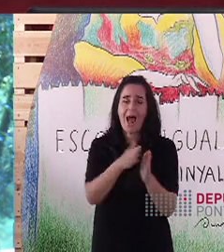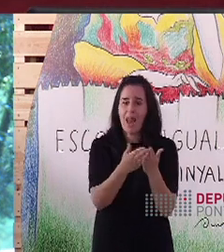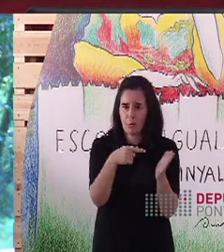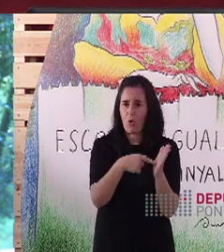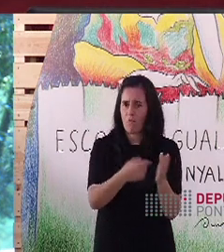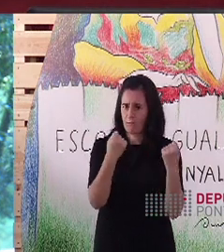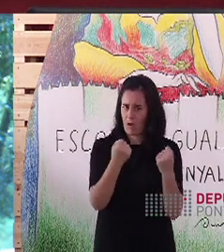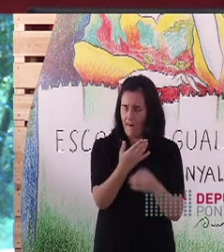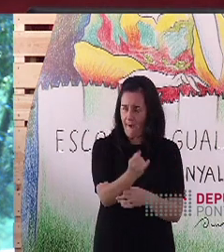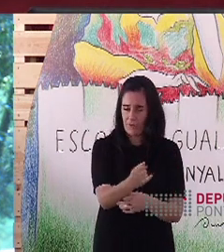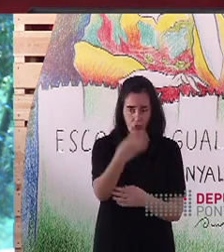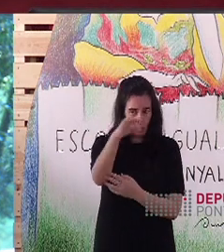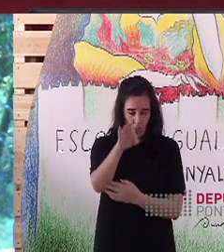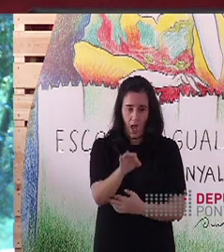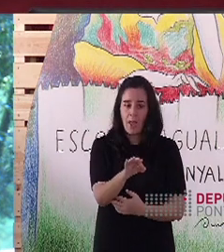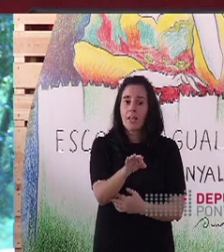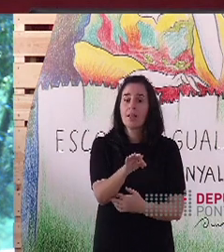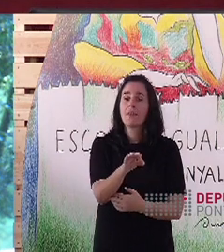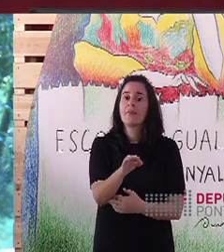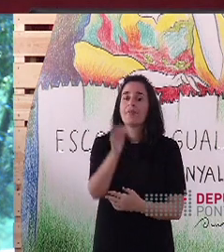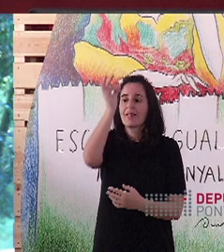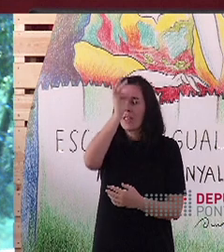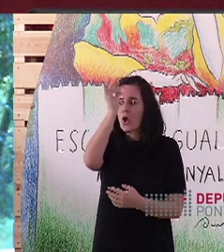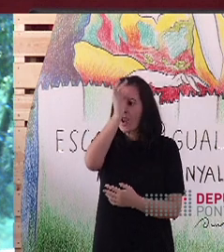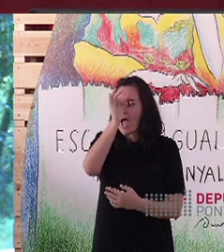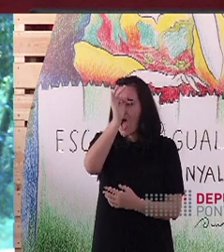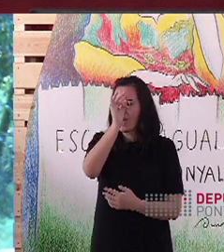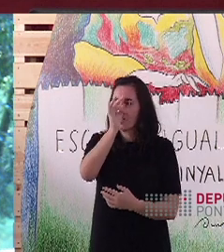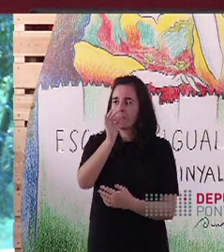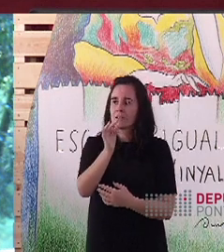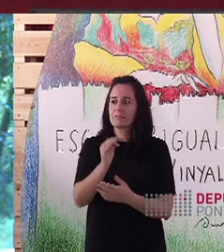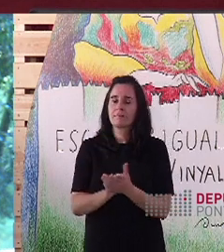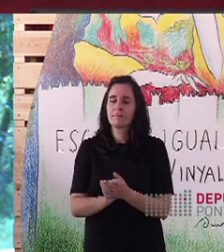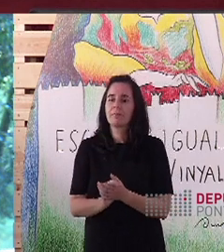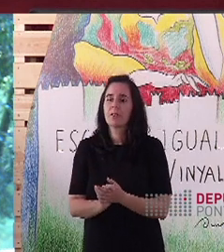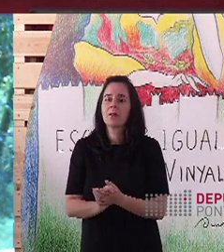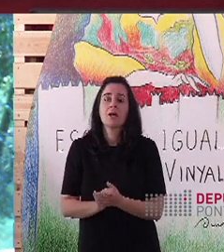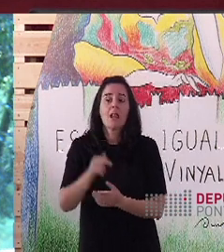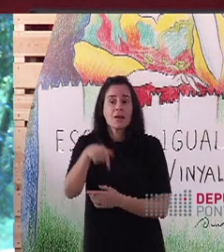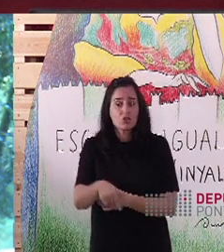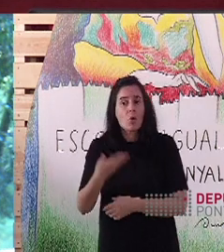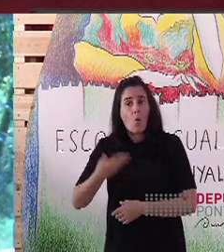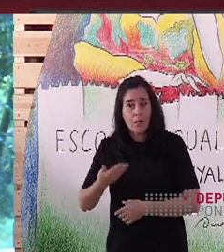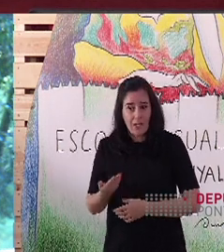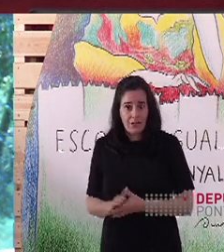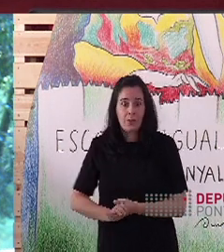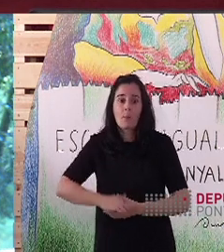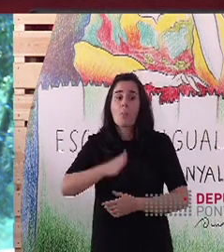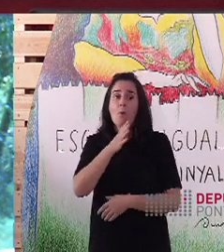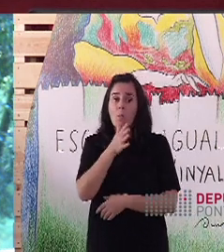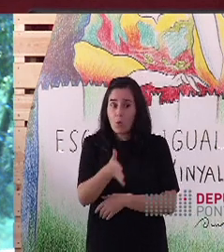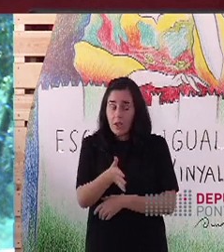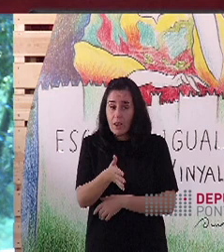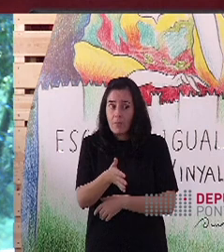fuerte, de la teoría queer. Y la teoría, entonces, esto es muy importante. Es